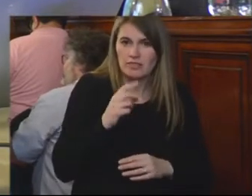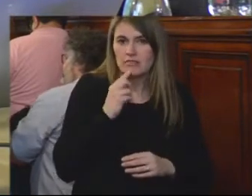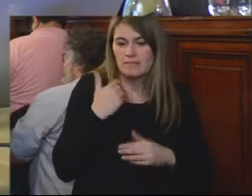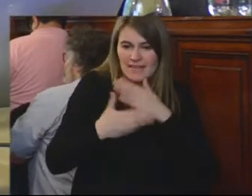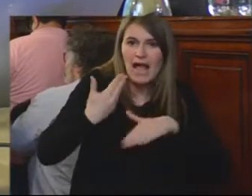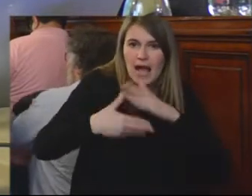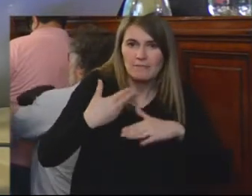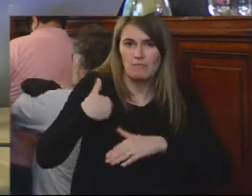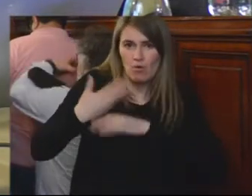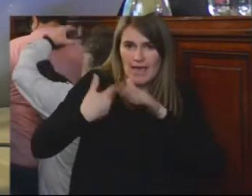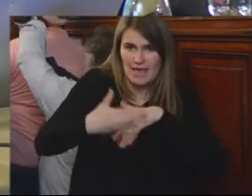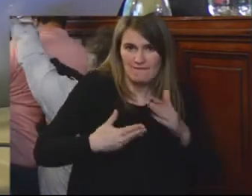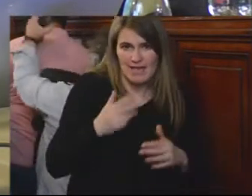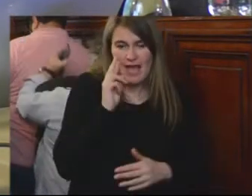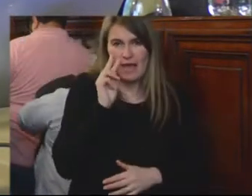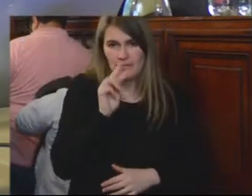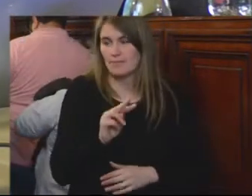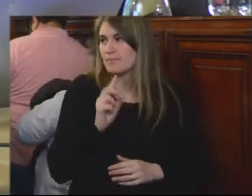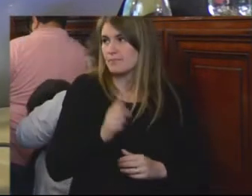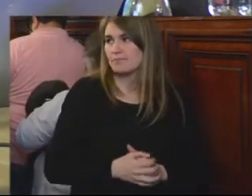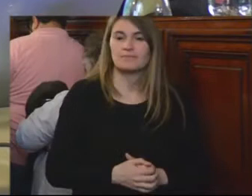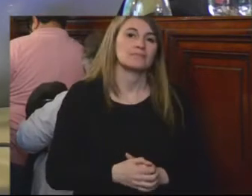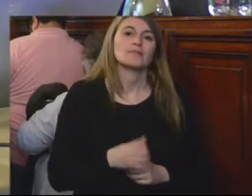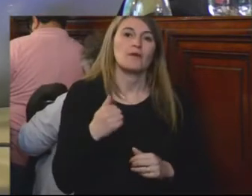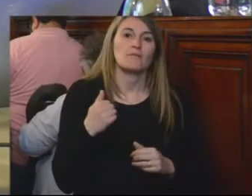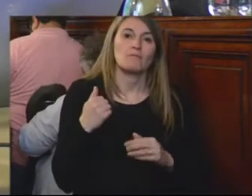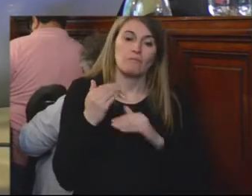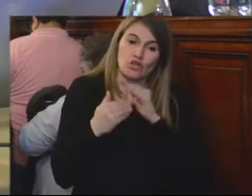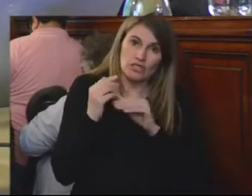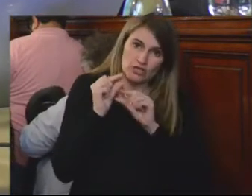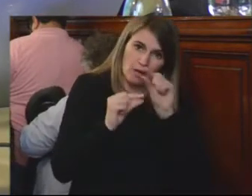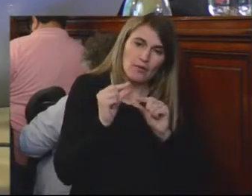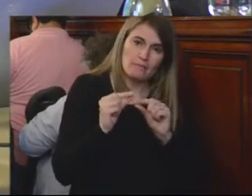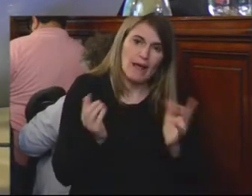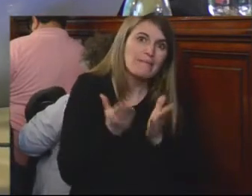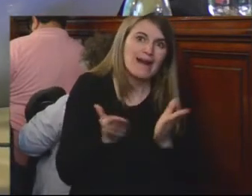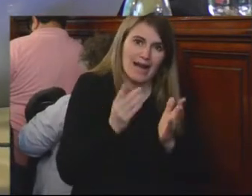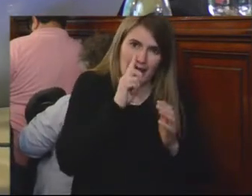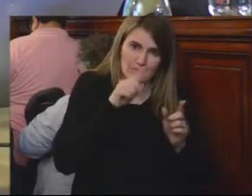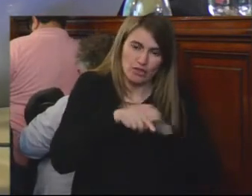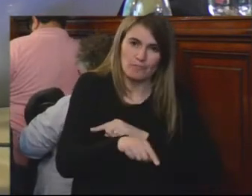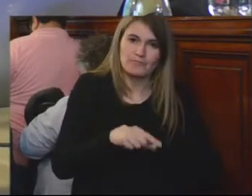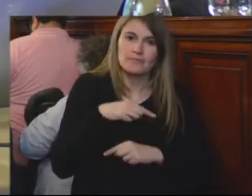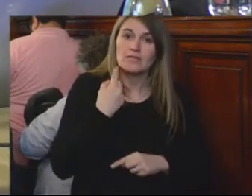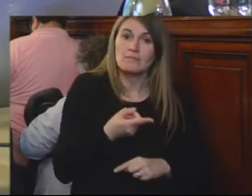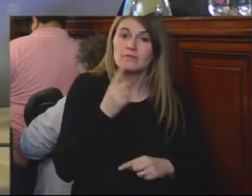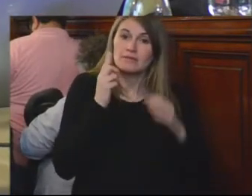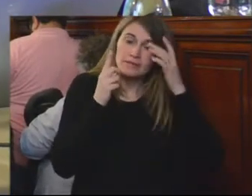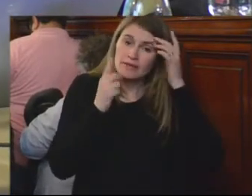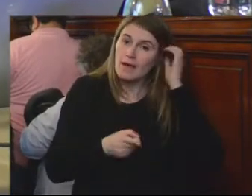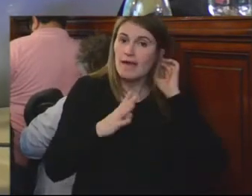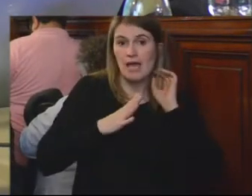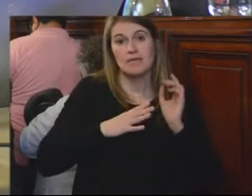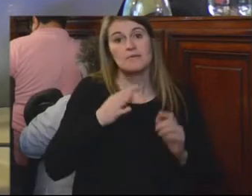operatividad y puesta en vigor de estos procesos asimismo la problemática de demora del proceso fue manifestada por el programa de red y